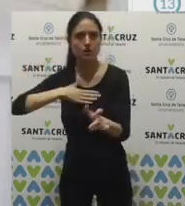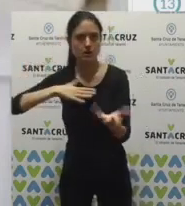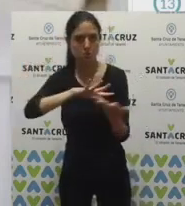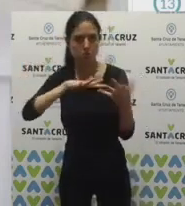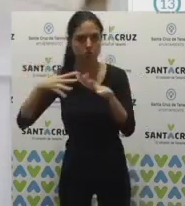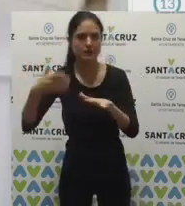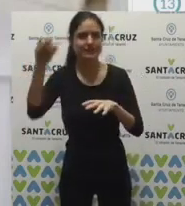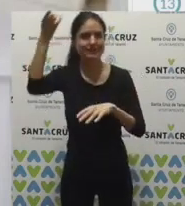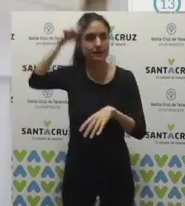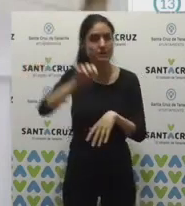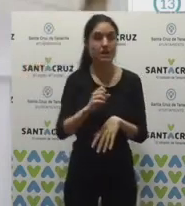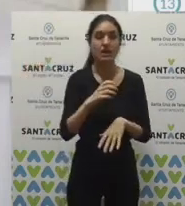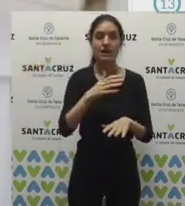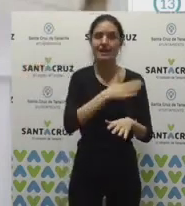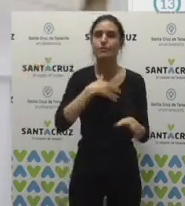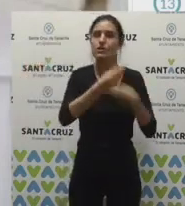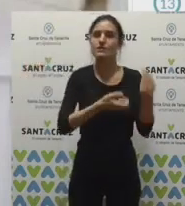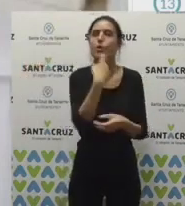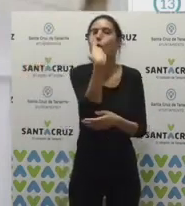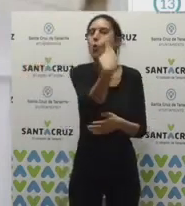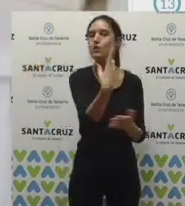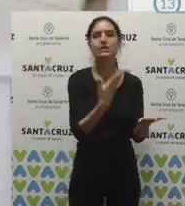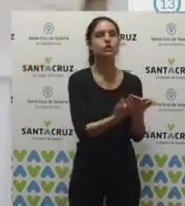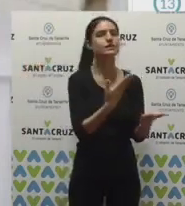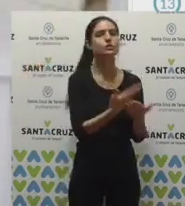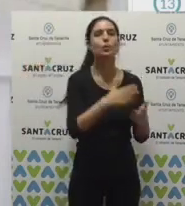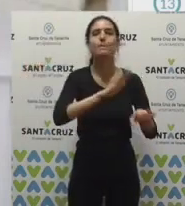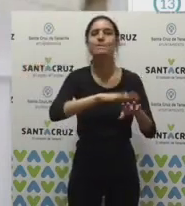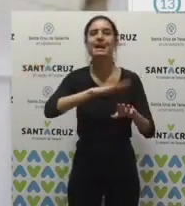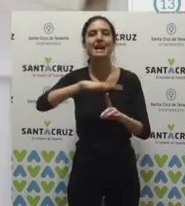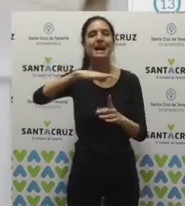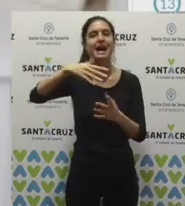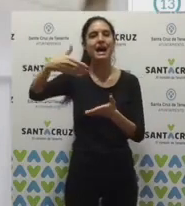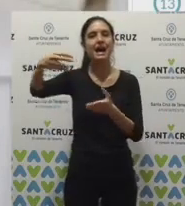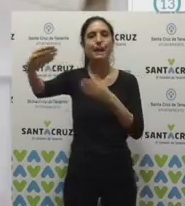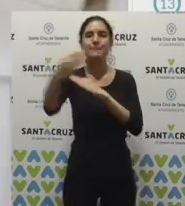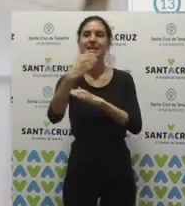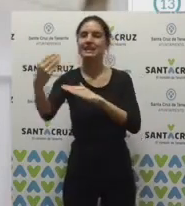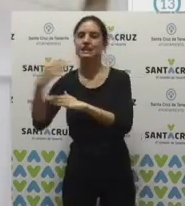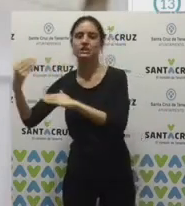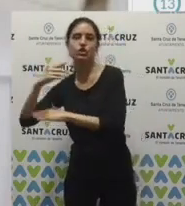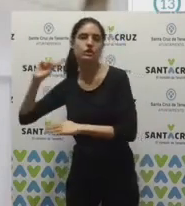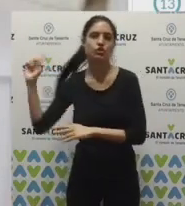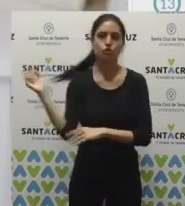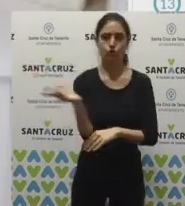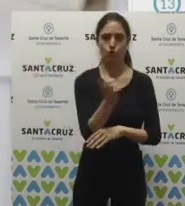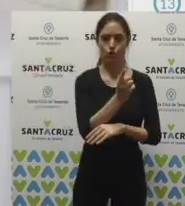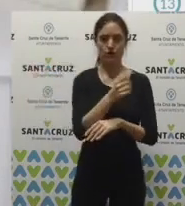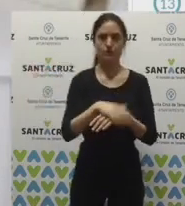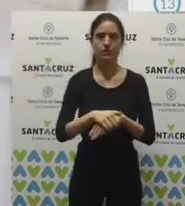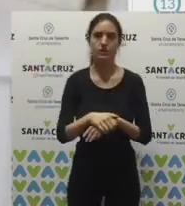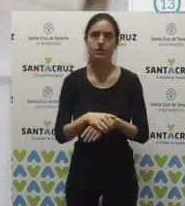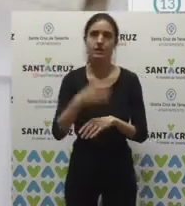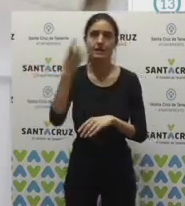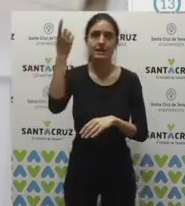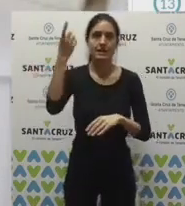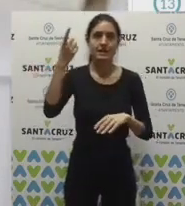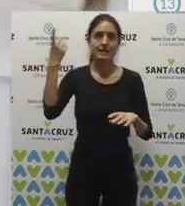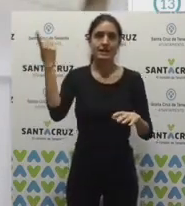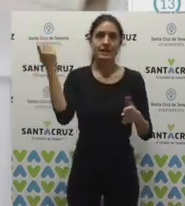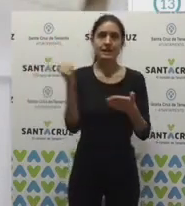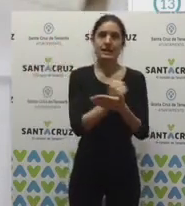de una única solicitud para todas las prestaciones la eliminación del visado previo por nombrarle algunos